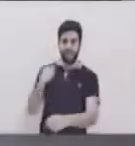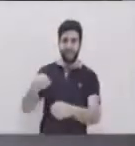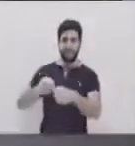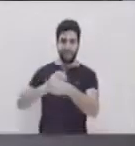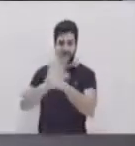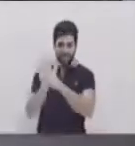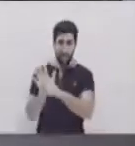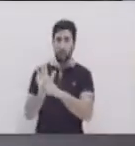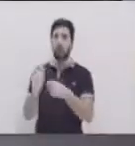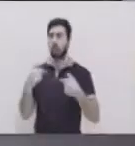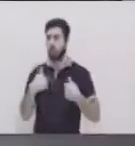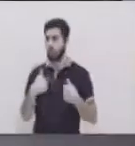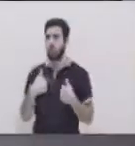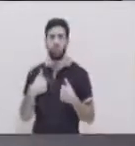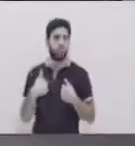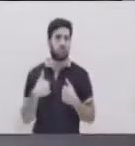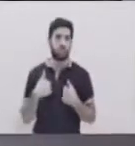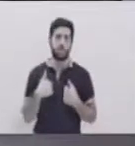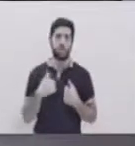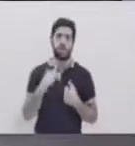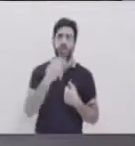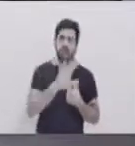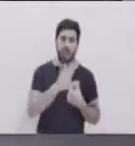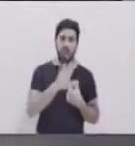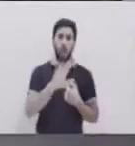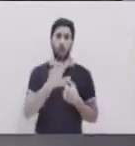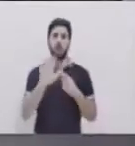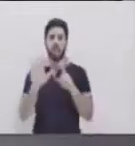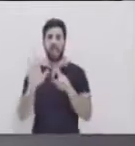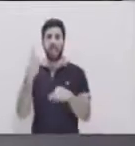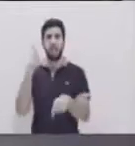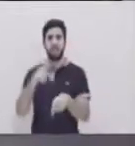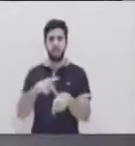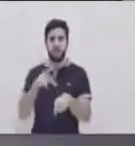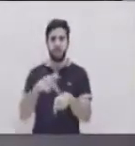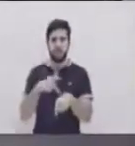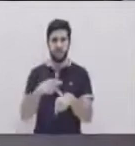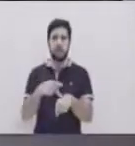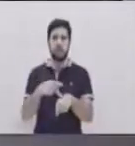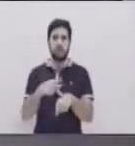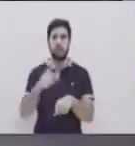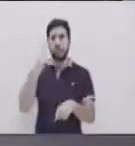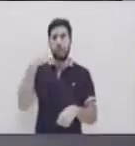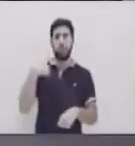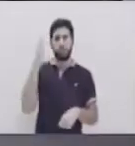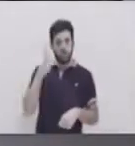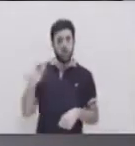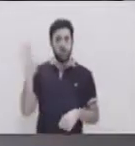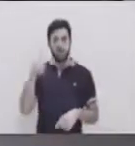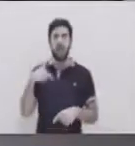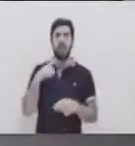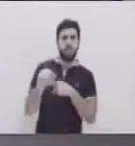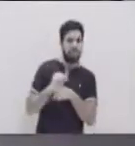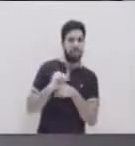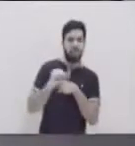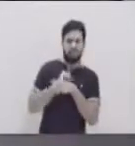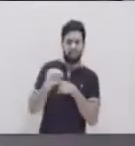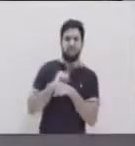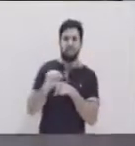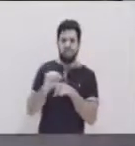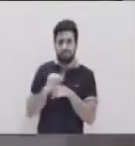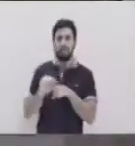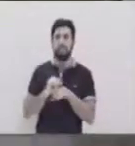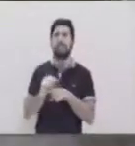pandemia entrenaba 5, a veces 6 días a la semana y jugaba los domingos en la federación. Entonces entrenaba